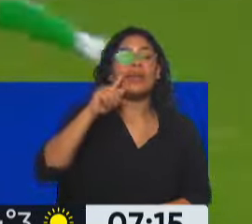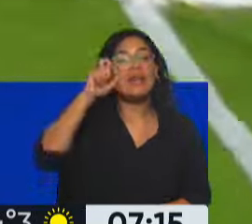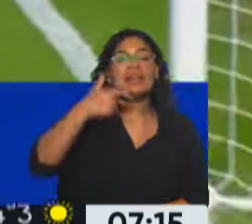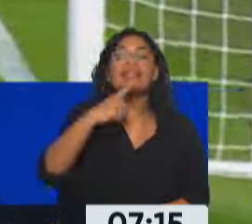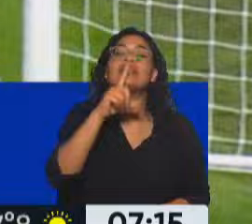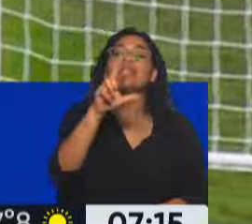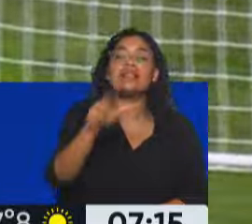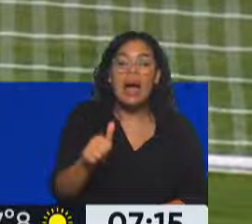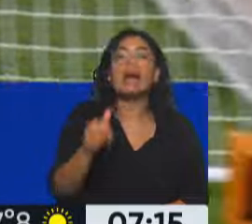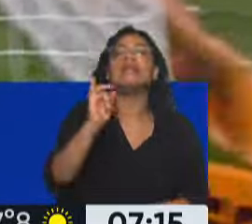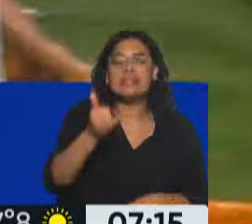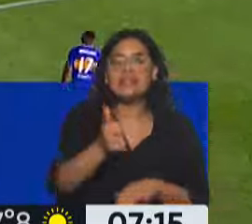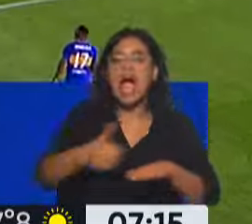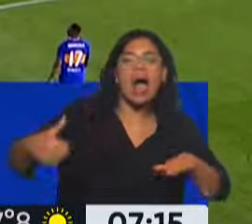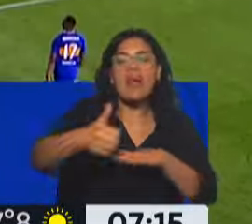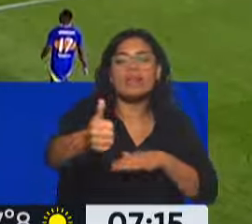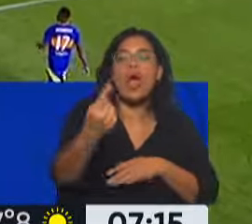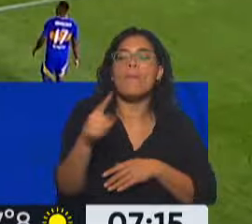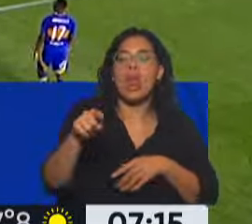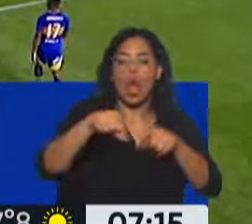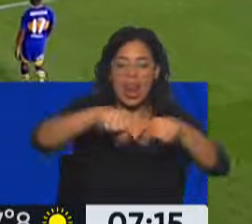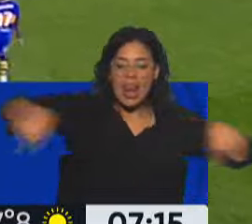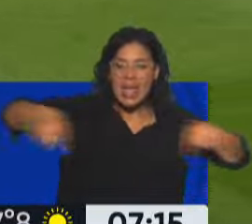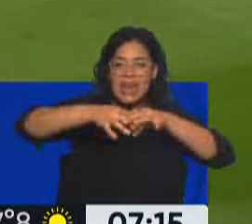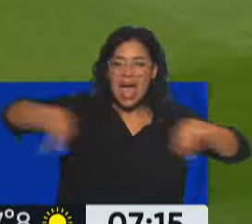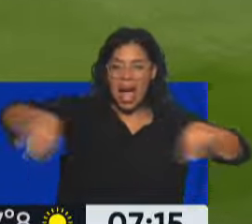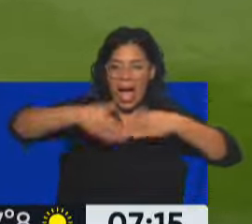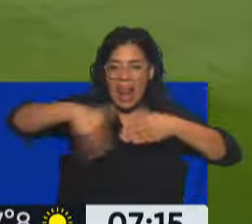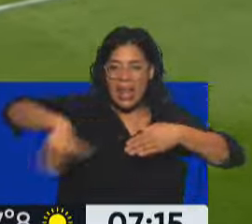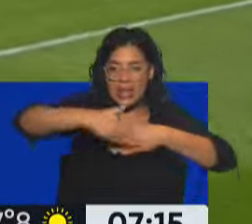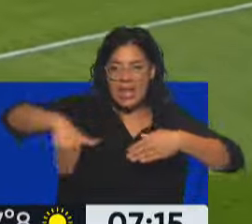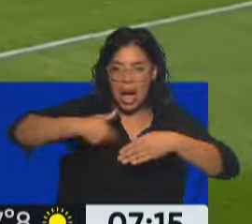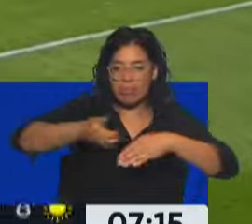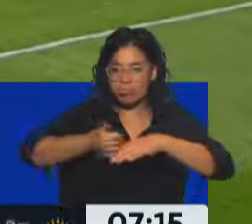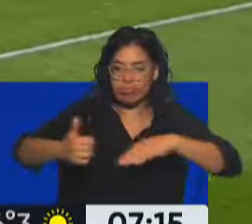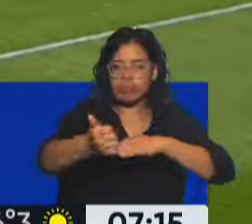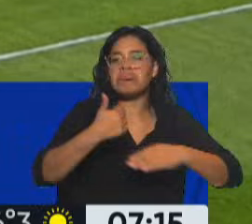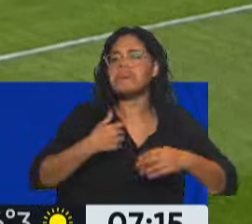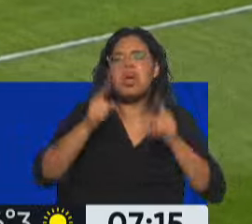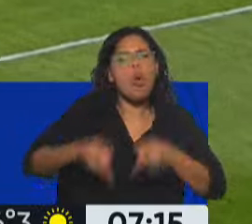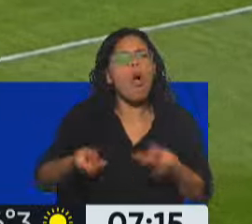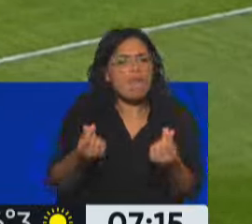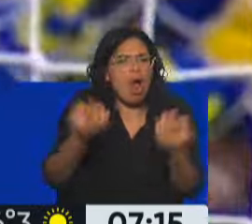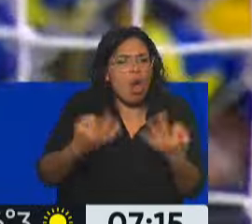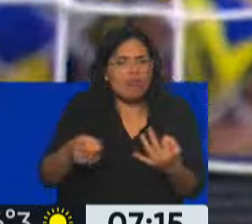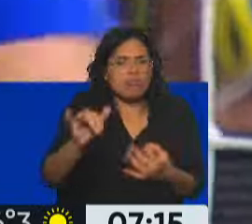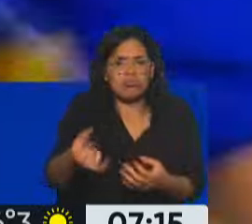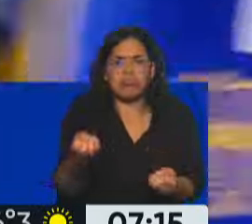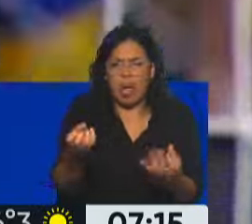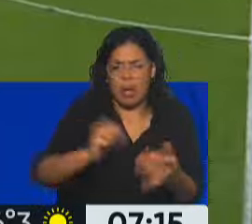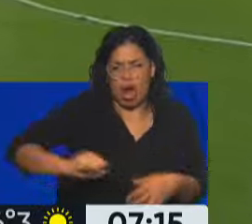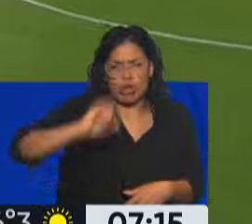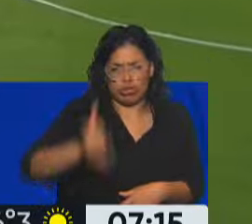Exactamente, pelota. Exactamente, está detrás de la línea de la pelota, con lo cual es válido el gol. Pero la circunstancia del golpe de vista cuando uno ve